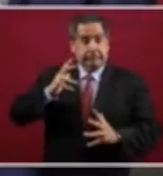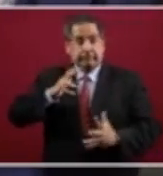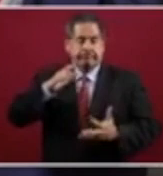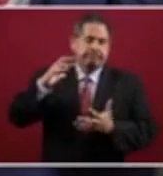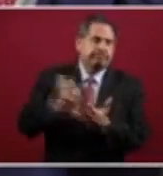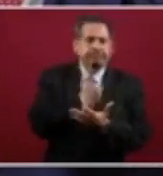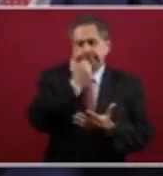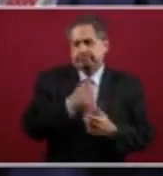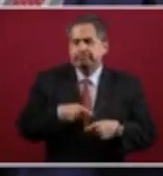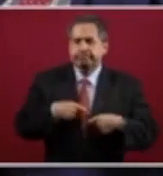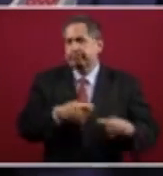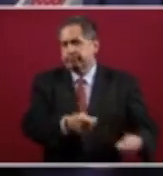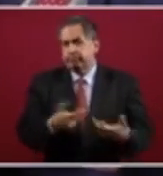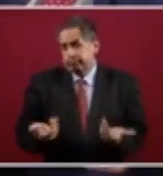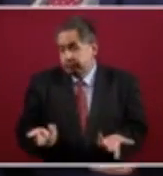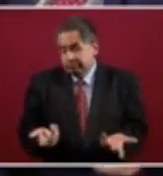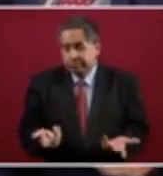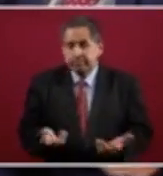hay